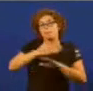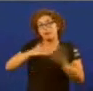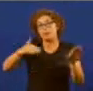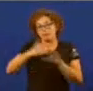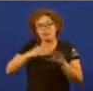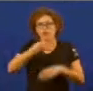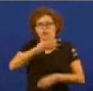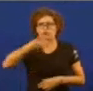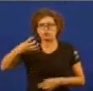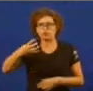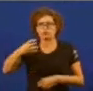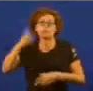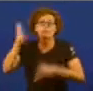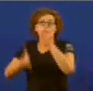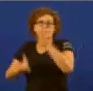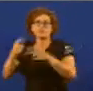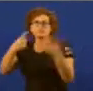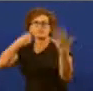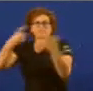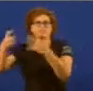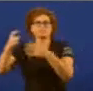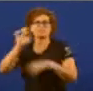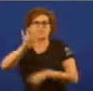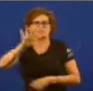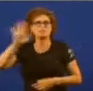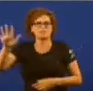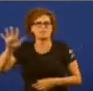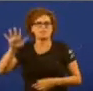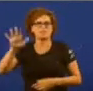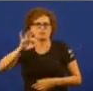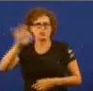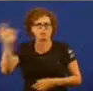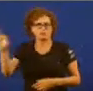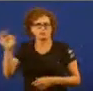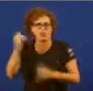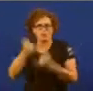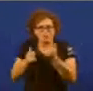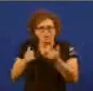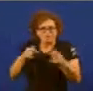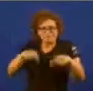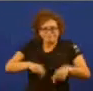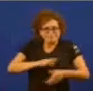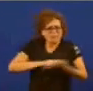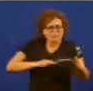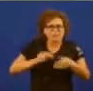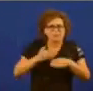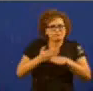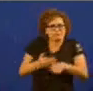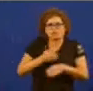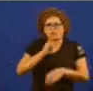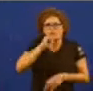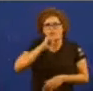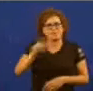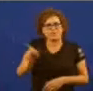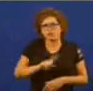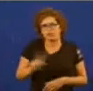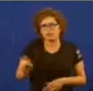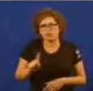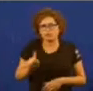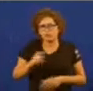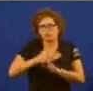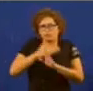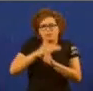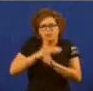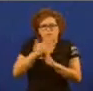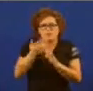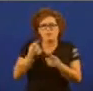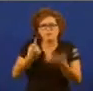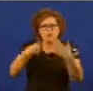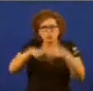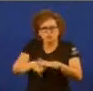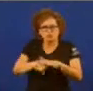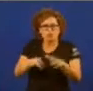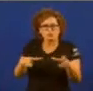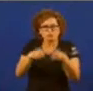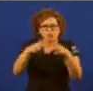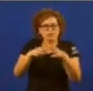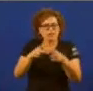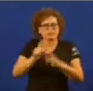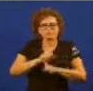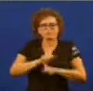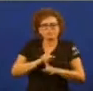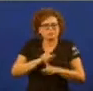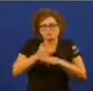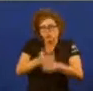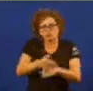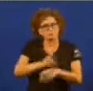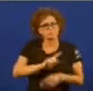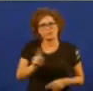ante a falta de democracia é un síntoma do cansancio ante o centralismo e o roubo de dereitos durante todos estes